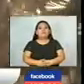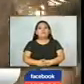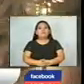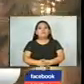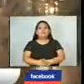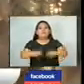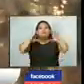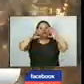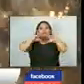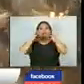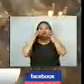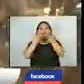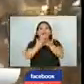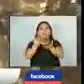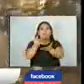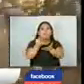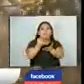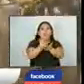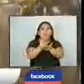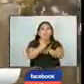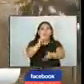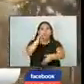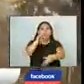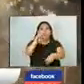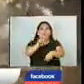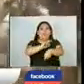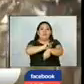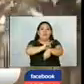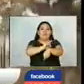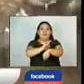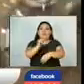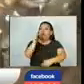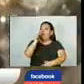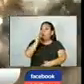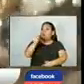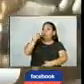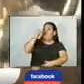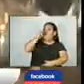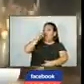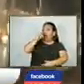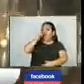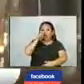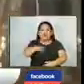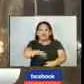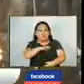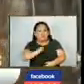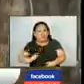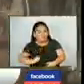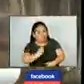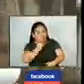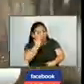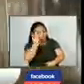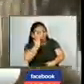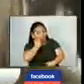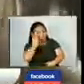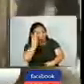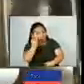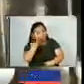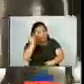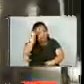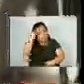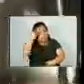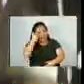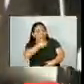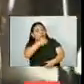En el mundo, una persona muere cada 10 segundos por consumir alcohol, mientras que en El Salvador más jóvenes están cayendo en esa